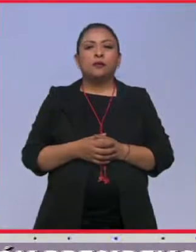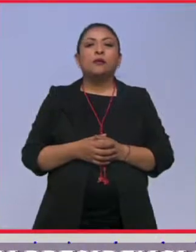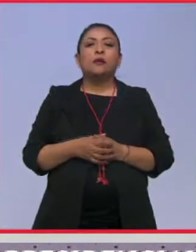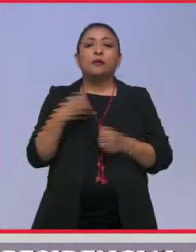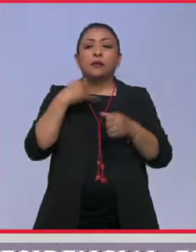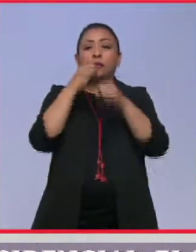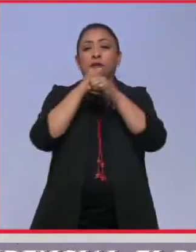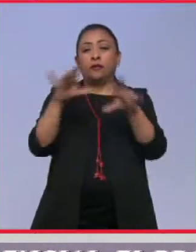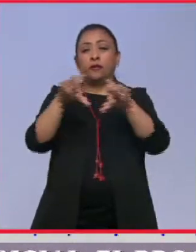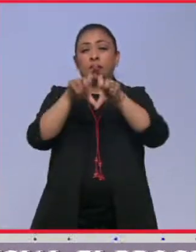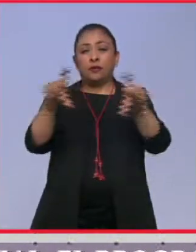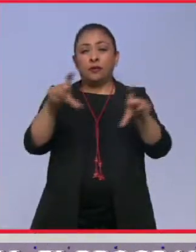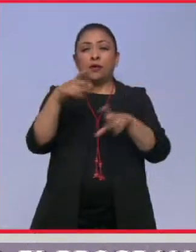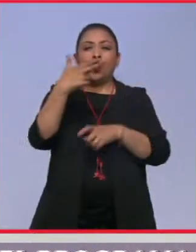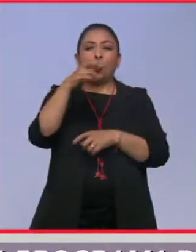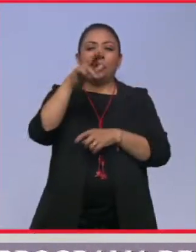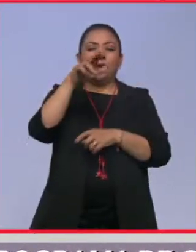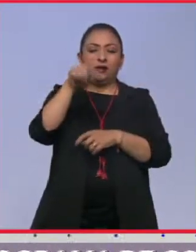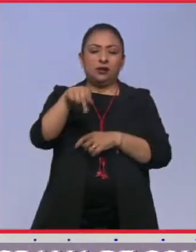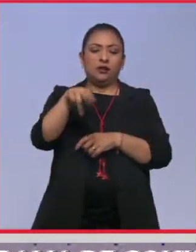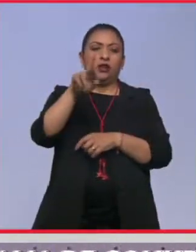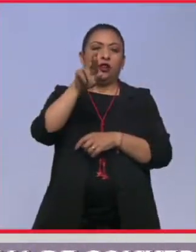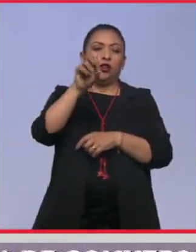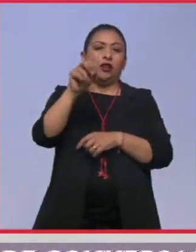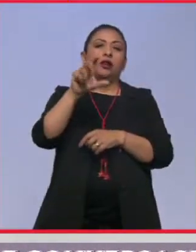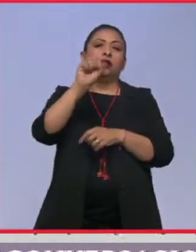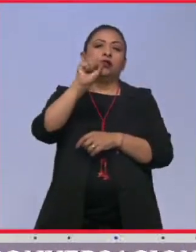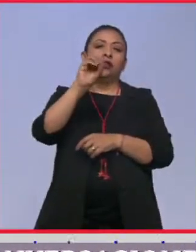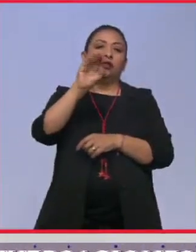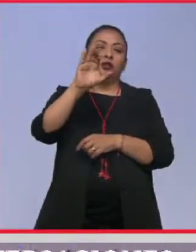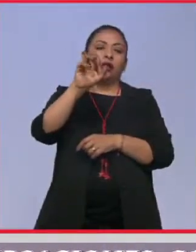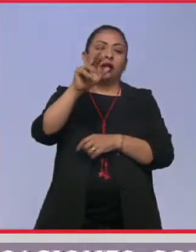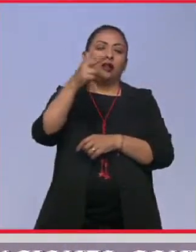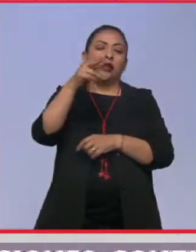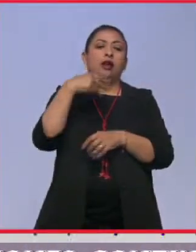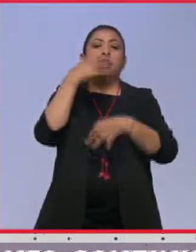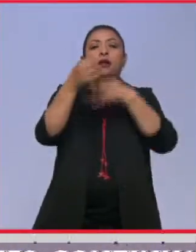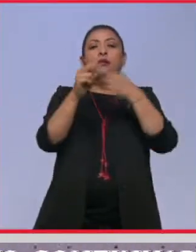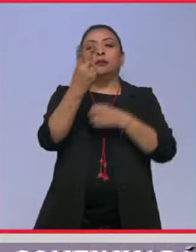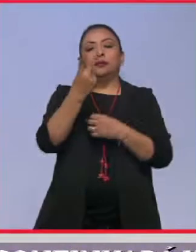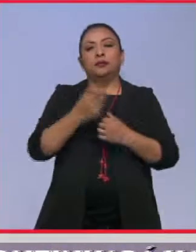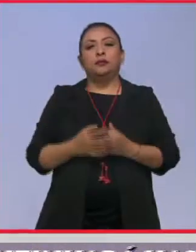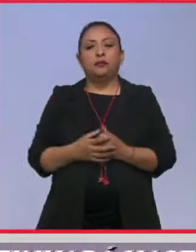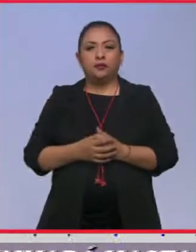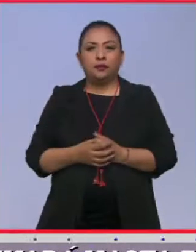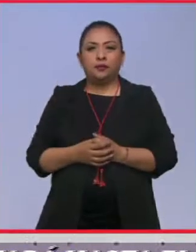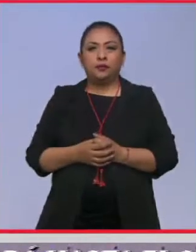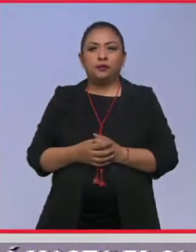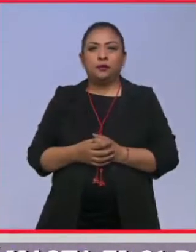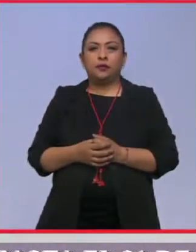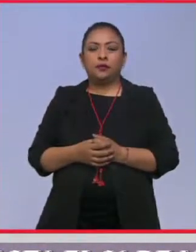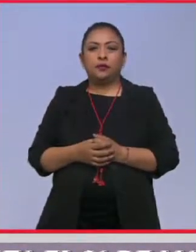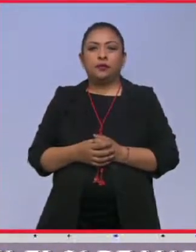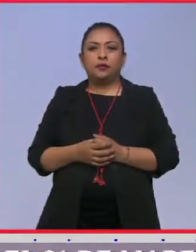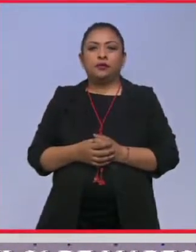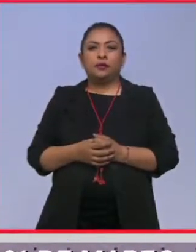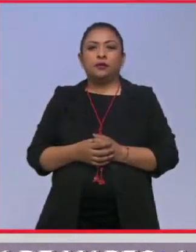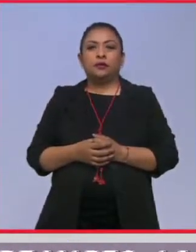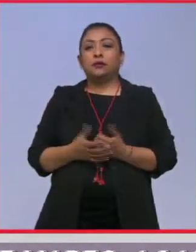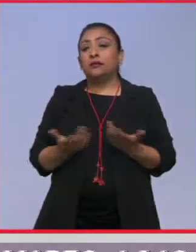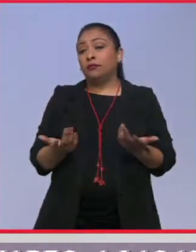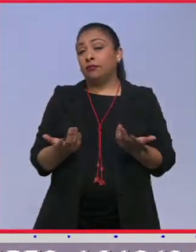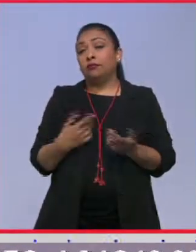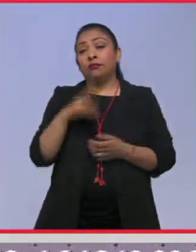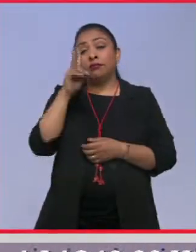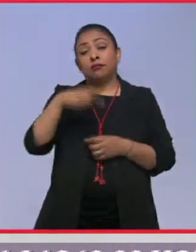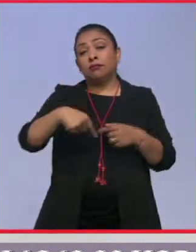Con información y texto de Wemansin Rodríguez, Óscar Helguera, Noticias 22. Bueno,